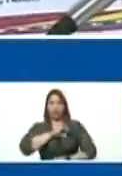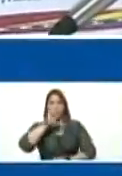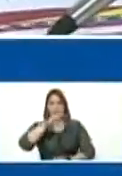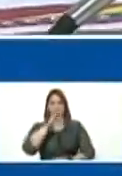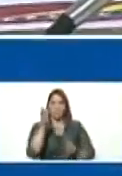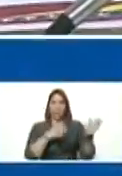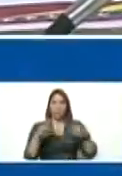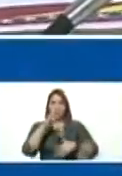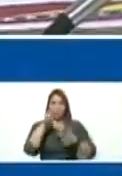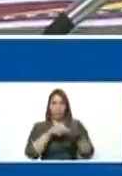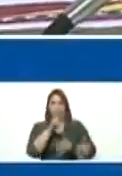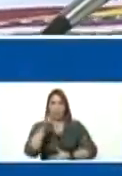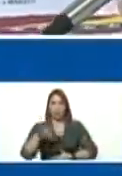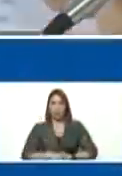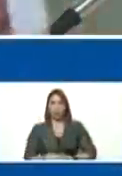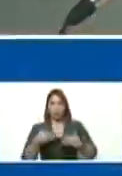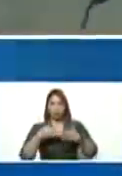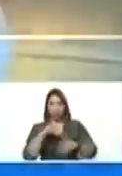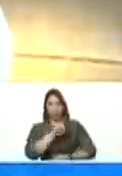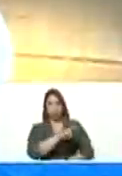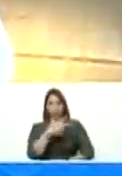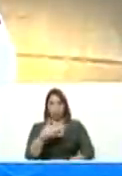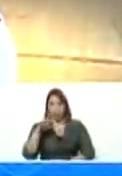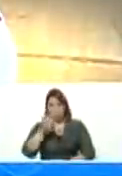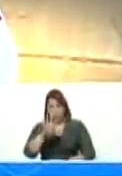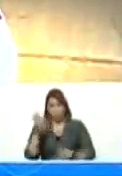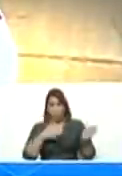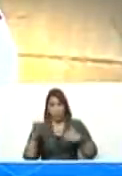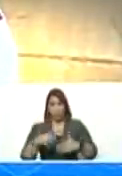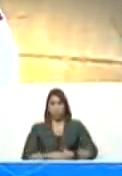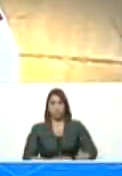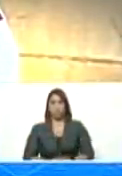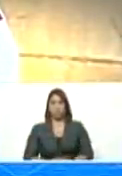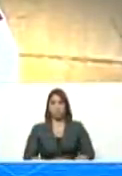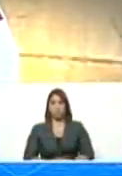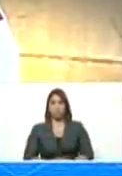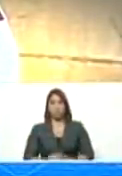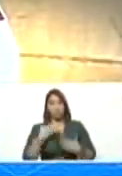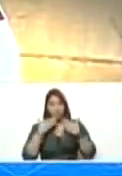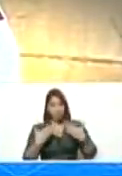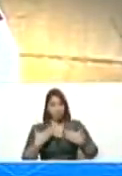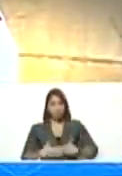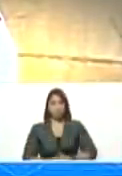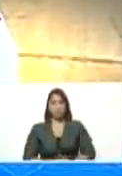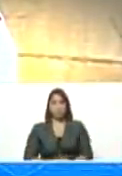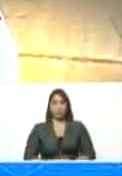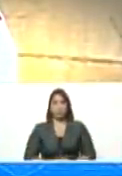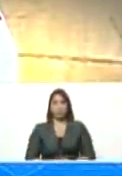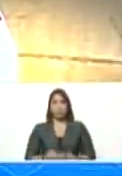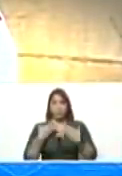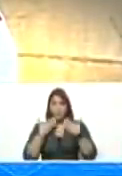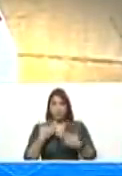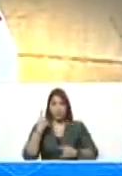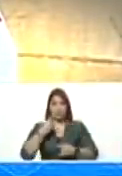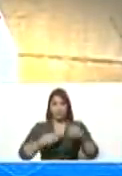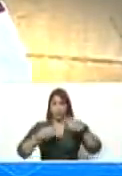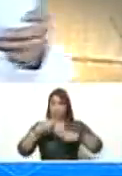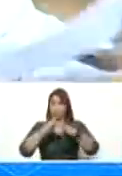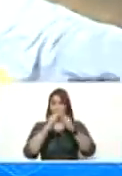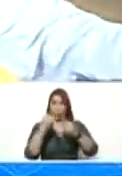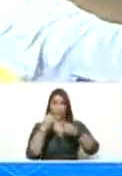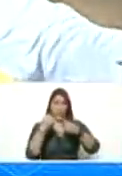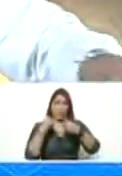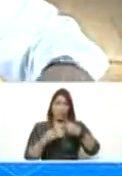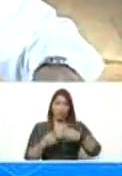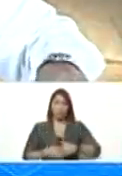2022. Instalación 2, 3, 4 de marzo. Muy bien, gracias. Gracias. Hay que construir todos los